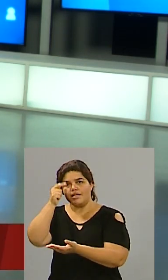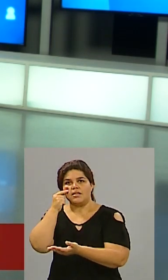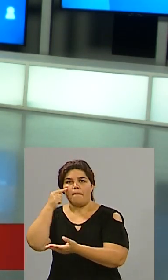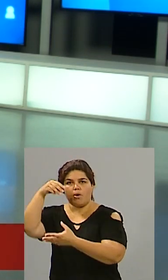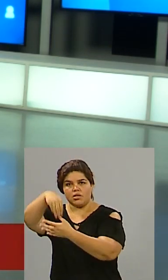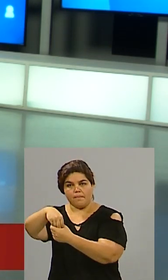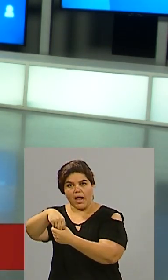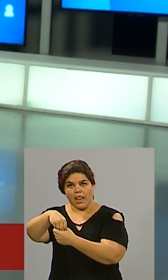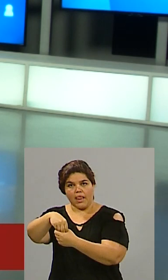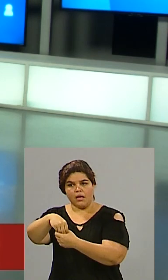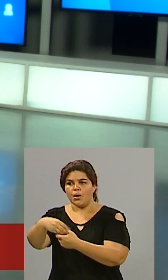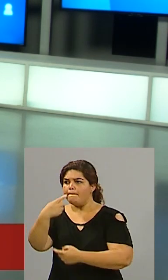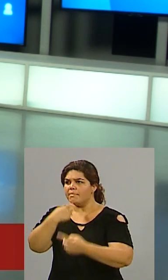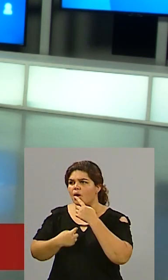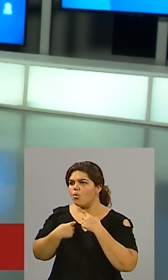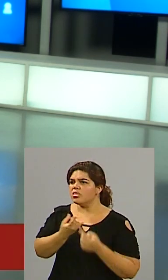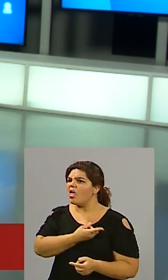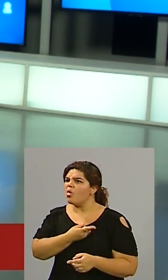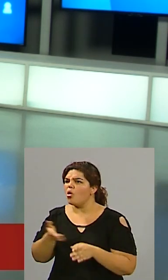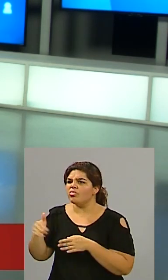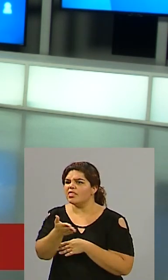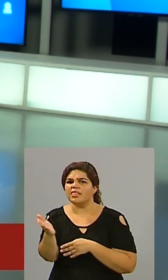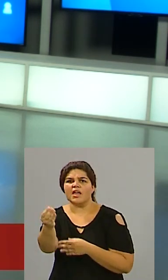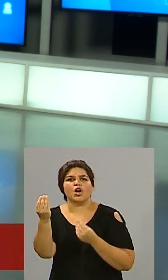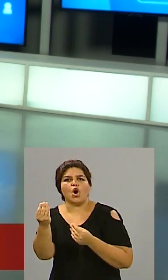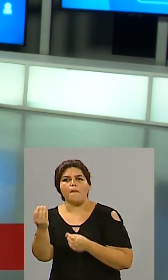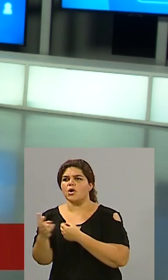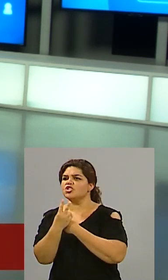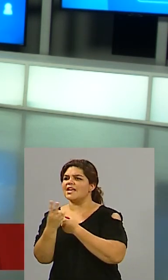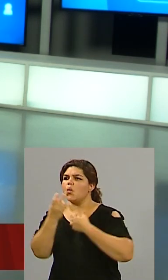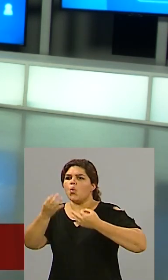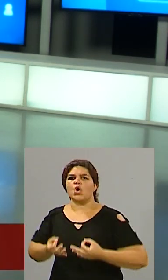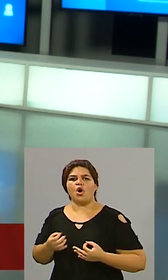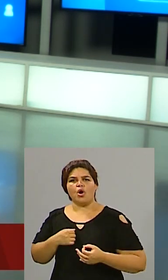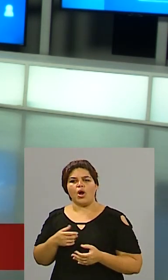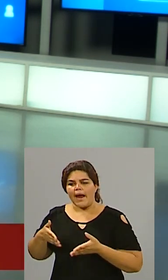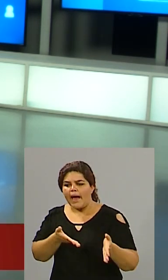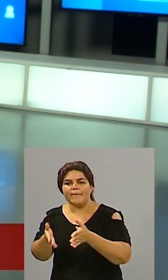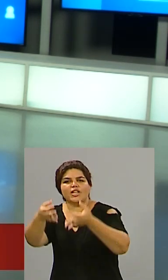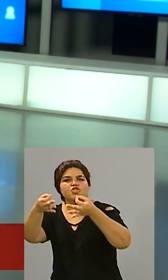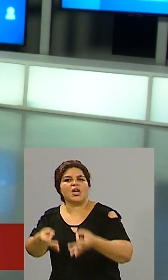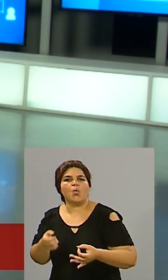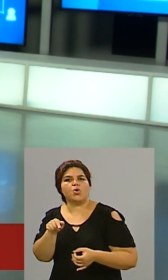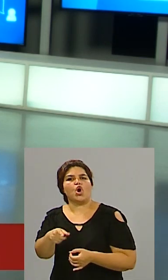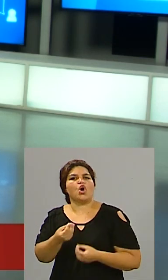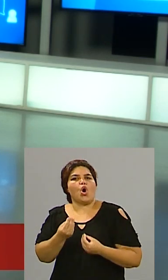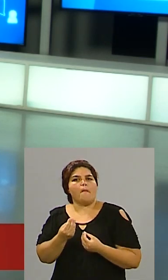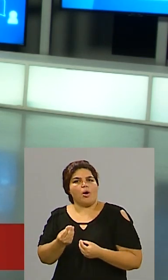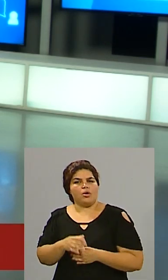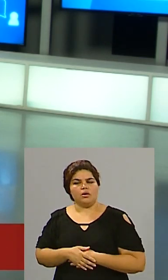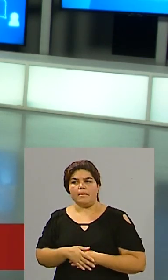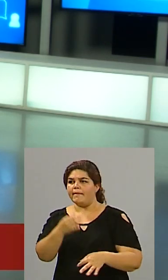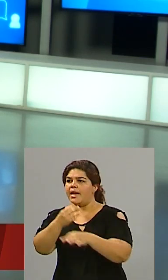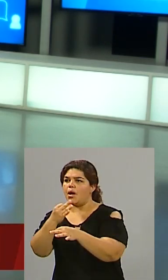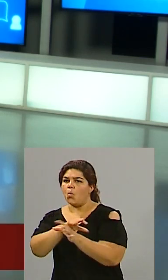la consulta de un vecino, por dónde tiene que dirigirse de forma más segura, esto de los caminos seguros, de los uh-huh. caminos seguros para llegar a la escuela. Hay